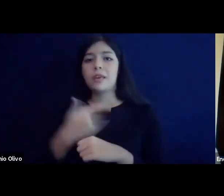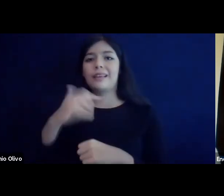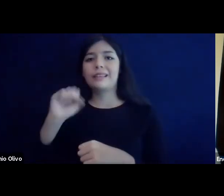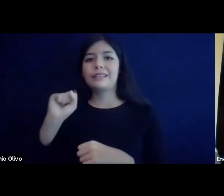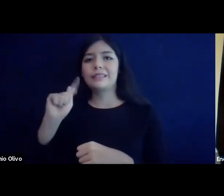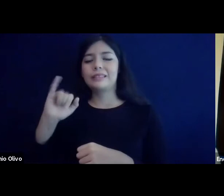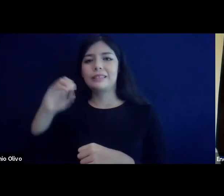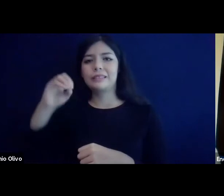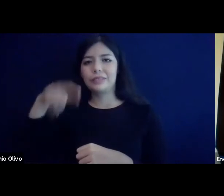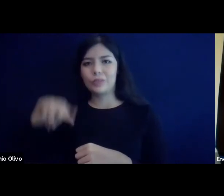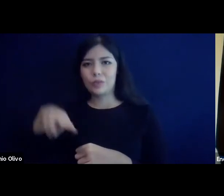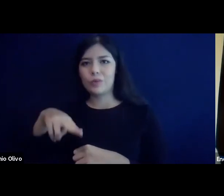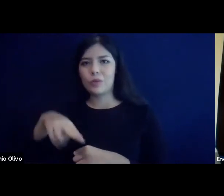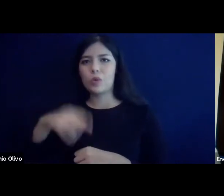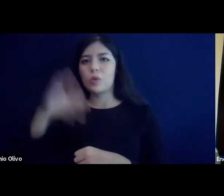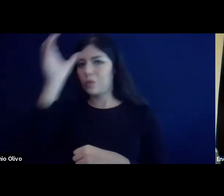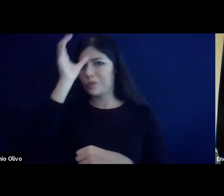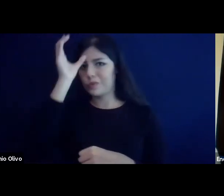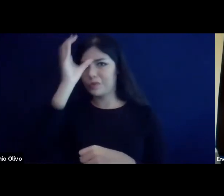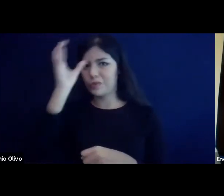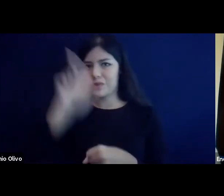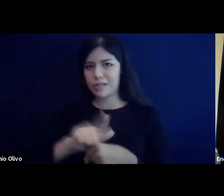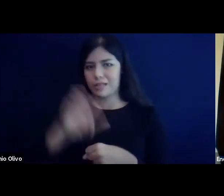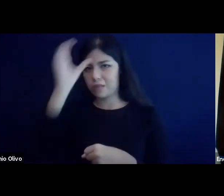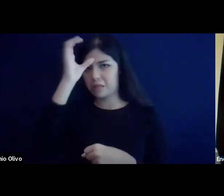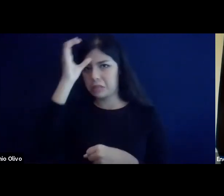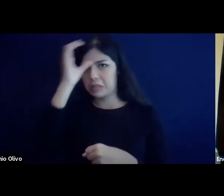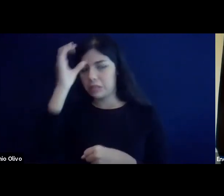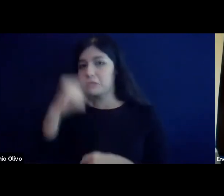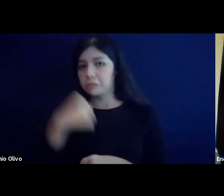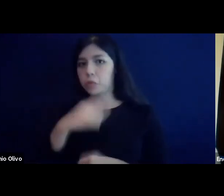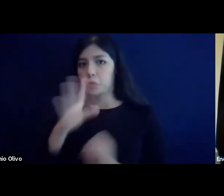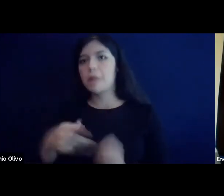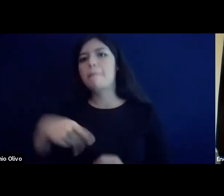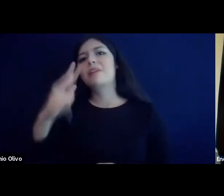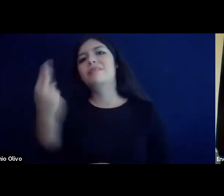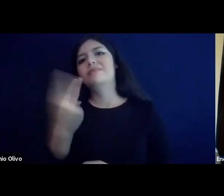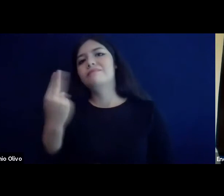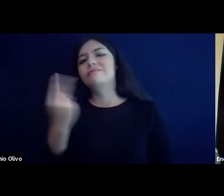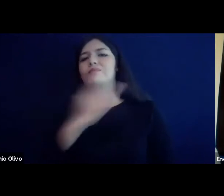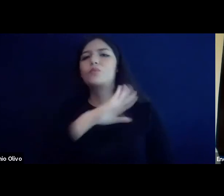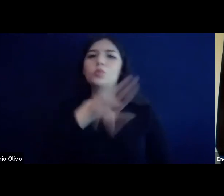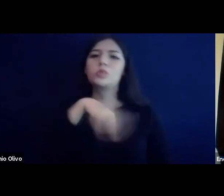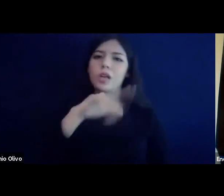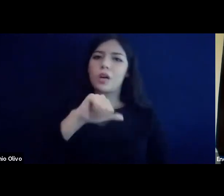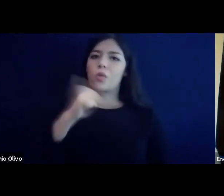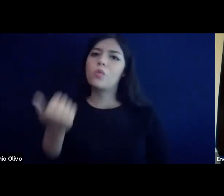continuar, ahora sí que buscando algo que tuviera que ver más con mi nivel